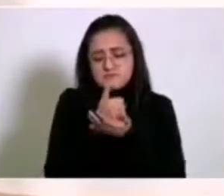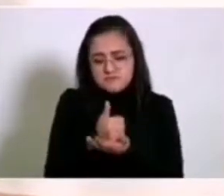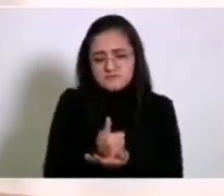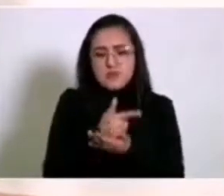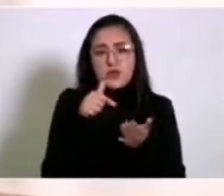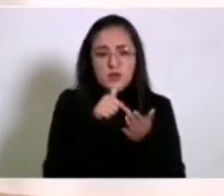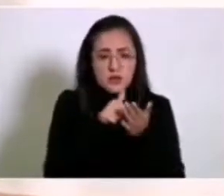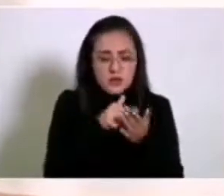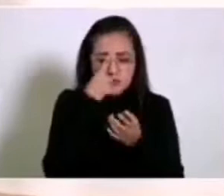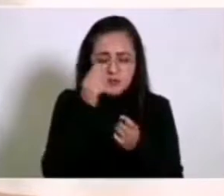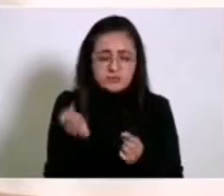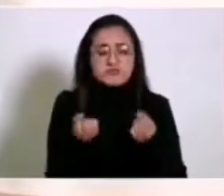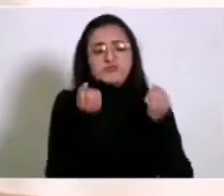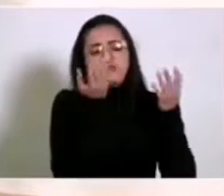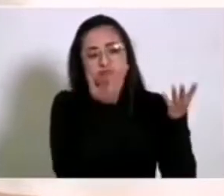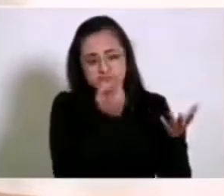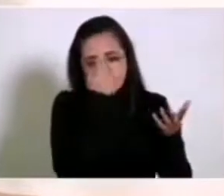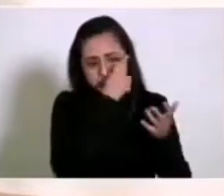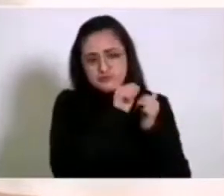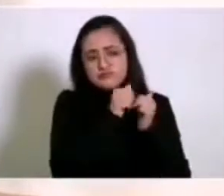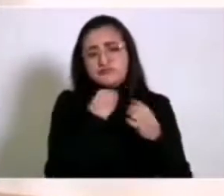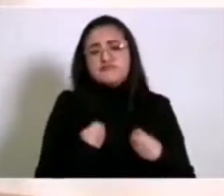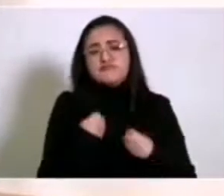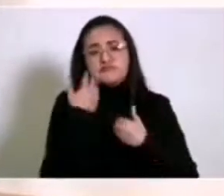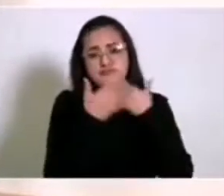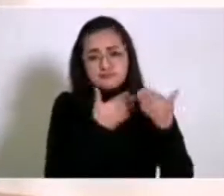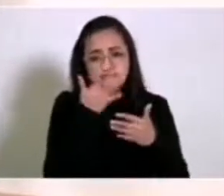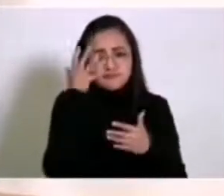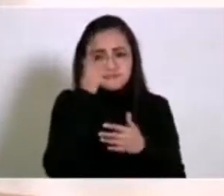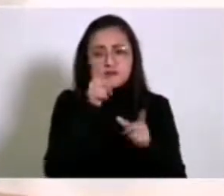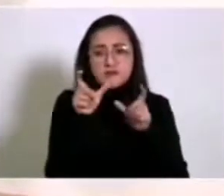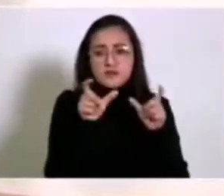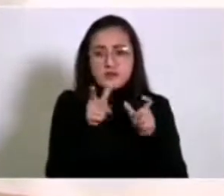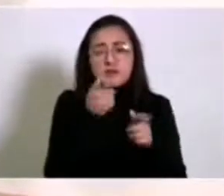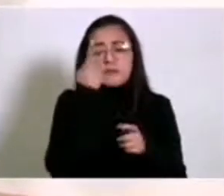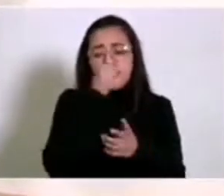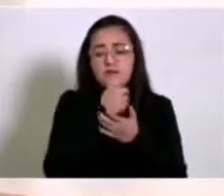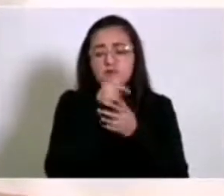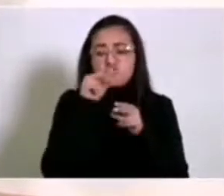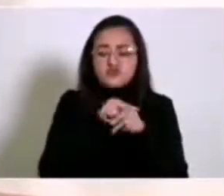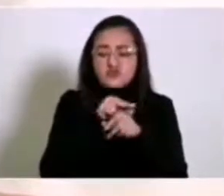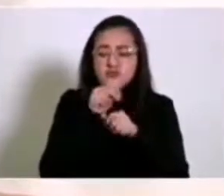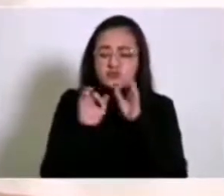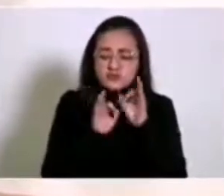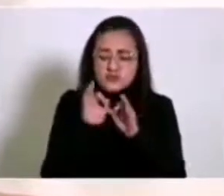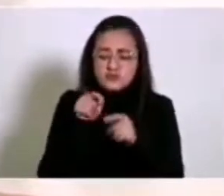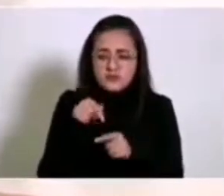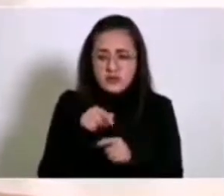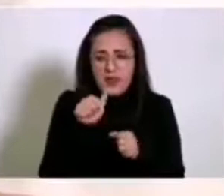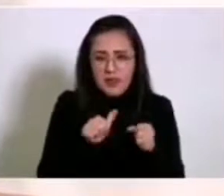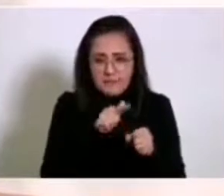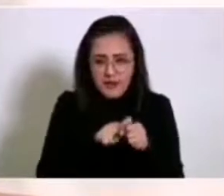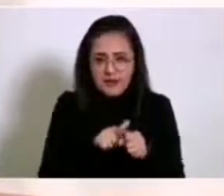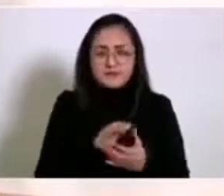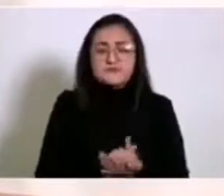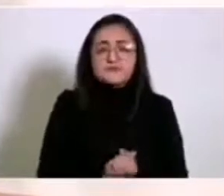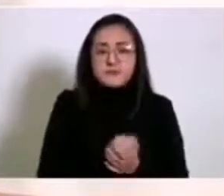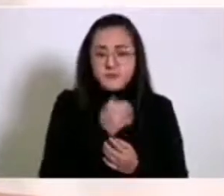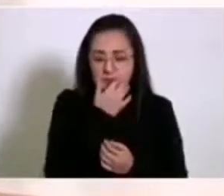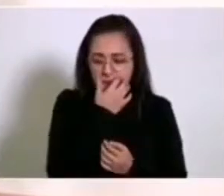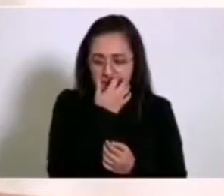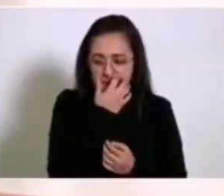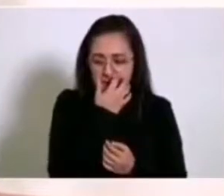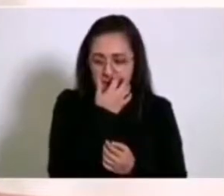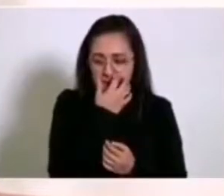buscamos lugares apropiados para calentar su vida futura y tengan control veterinario adecuado derivados de esos puntos